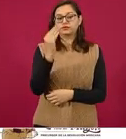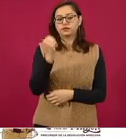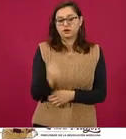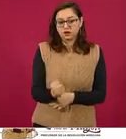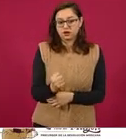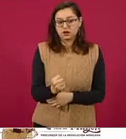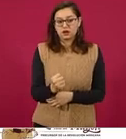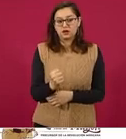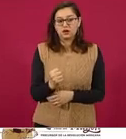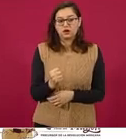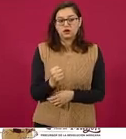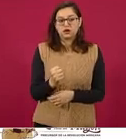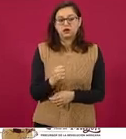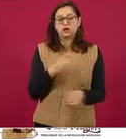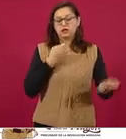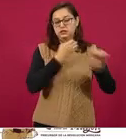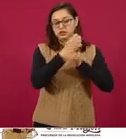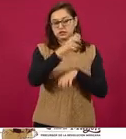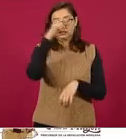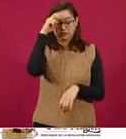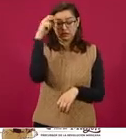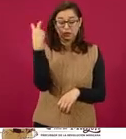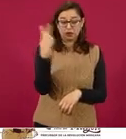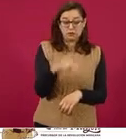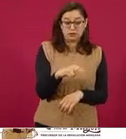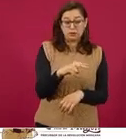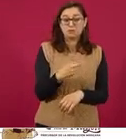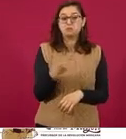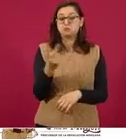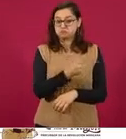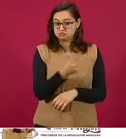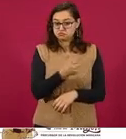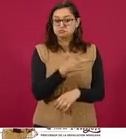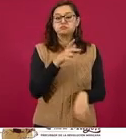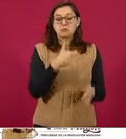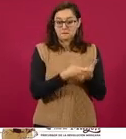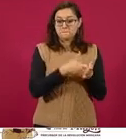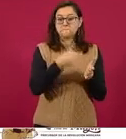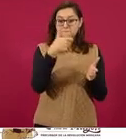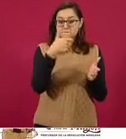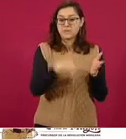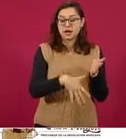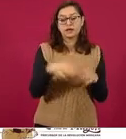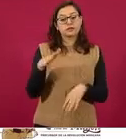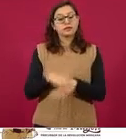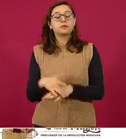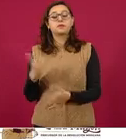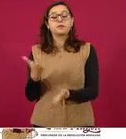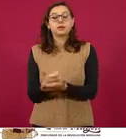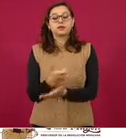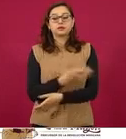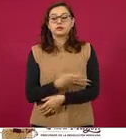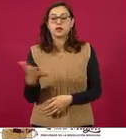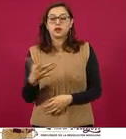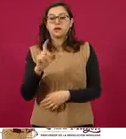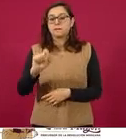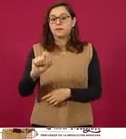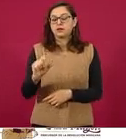19 pesos con 59 centavos en Tequintengo, Estado de México, son las dos opciones más económicas, y las más caras con